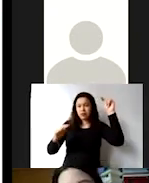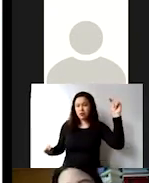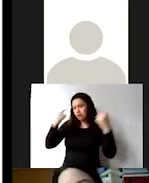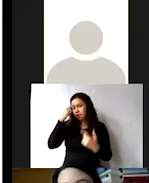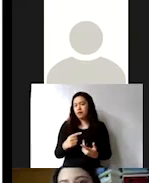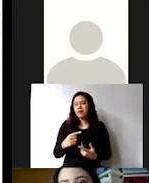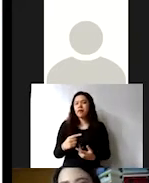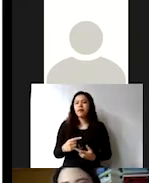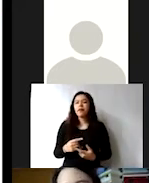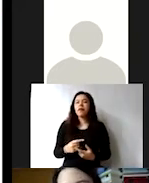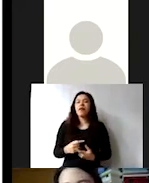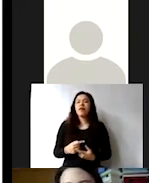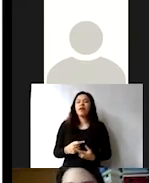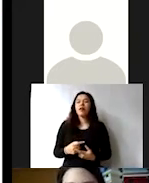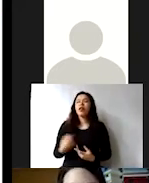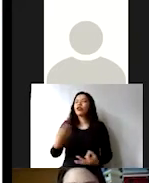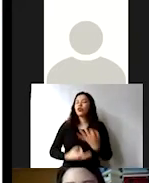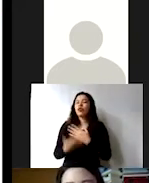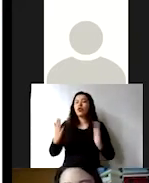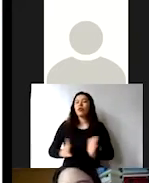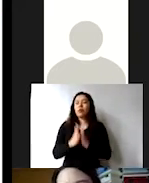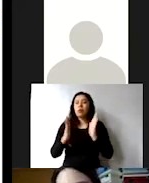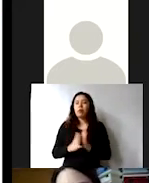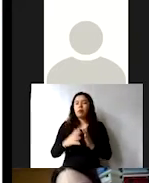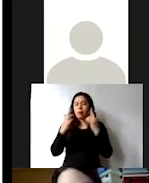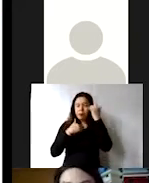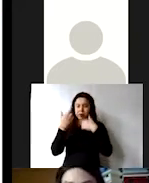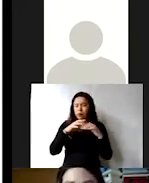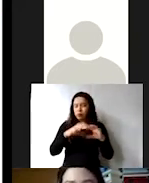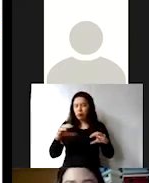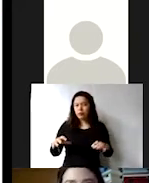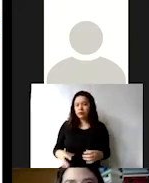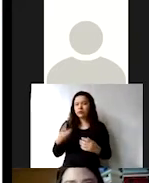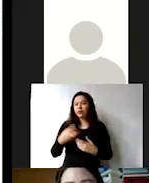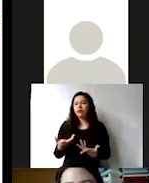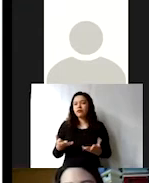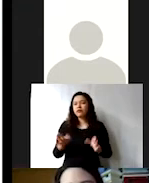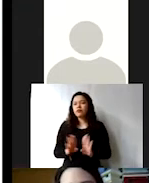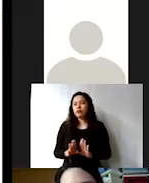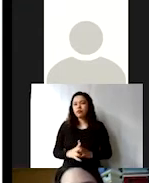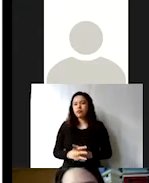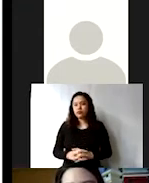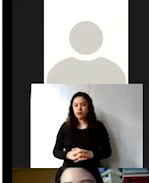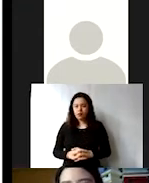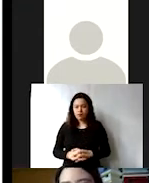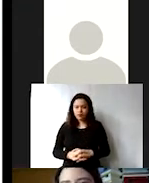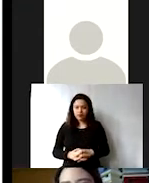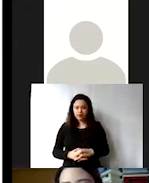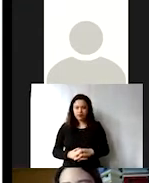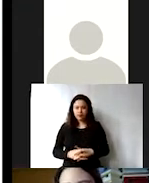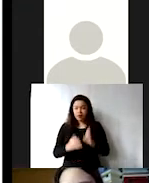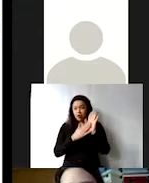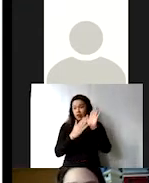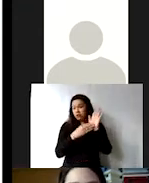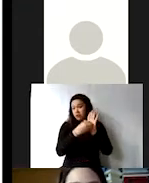el involucramiento de todas las partes interesadas y de todos los sectores. Ese es, digamos, al menos en el papel como debería de